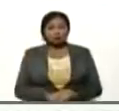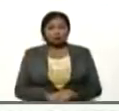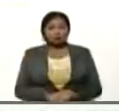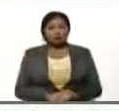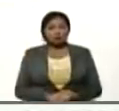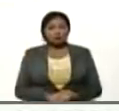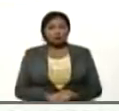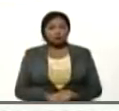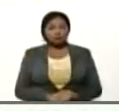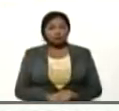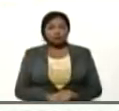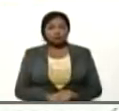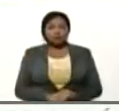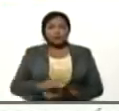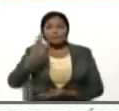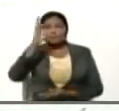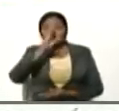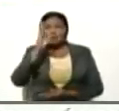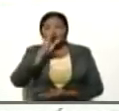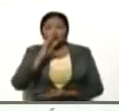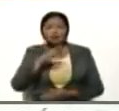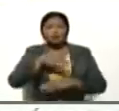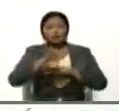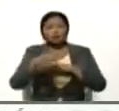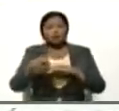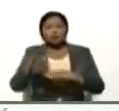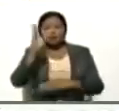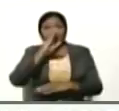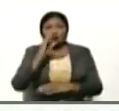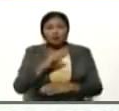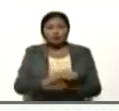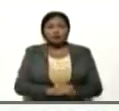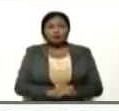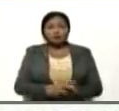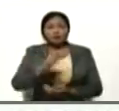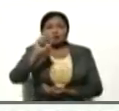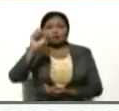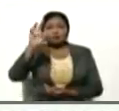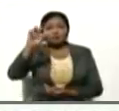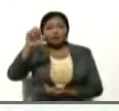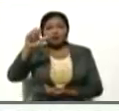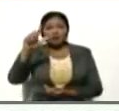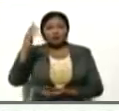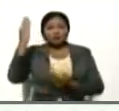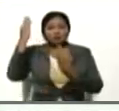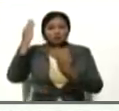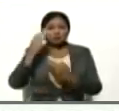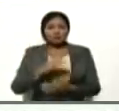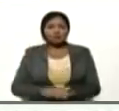Por el estado Barinas, municipio Barinas, Rafael Paredes.